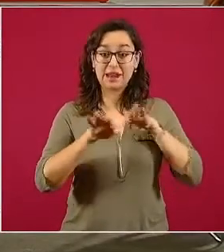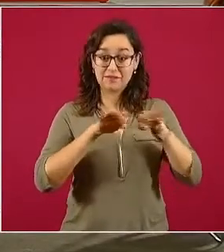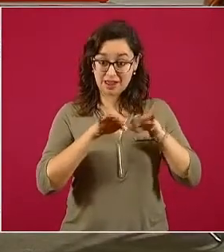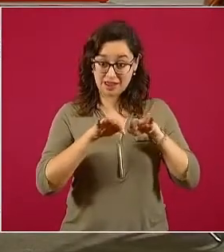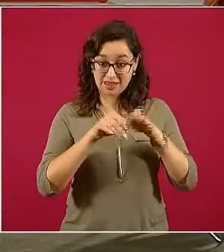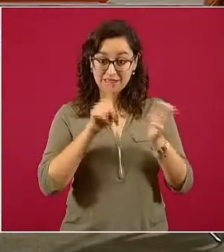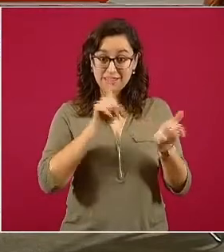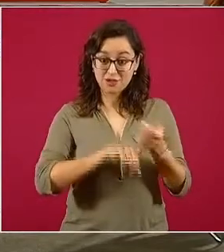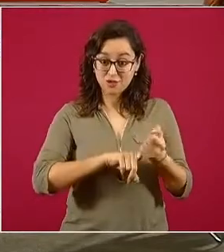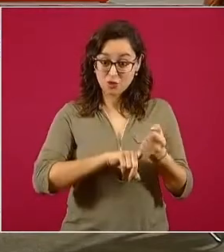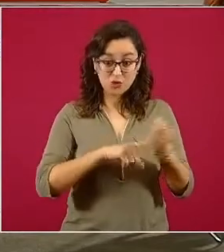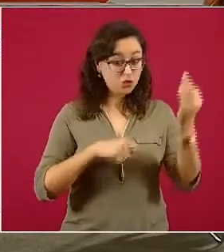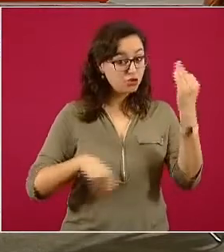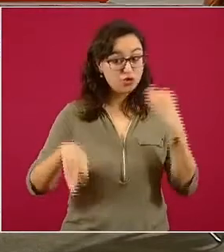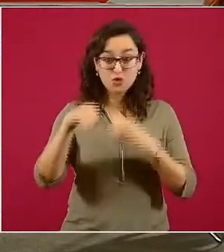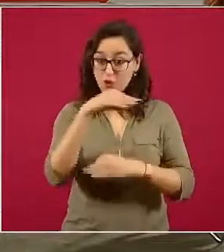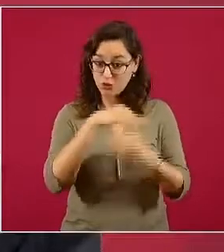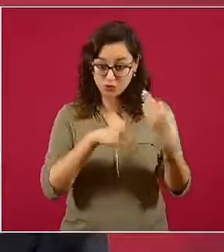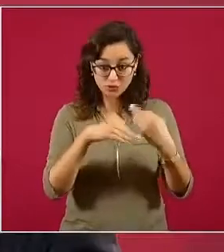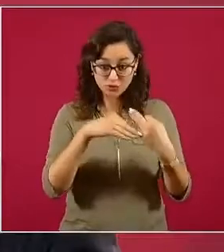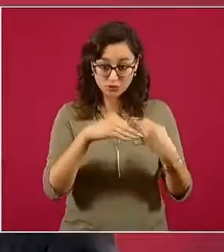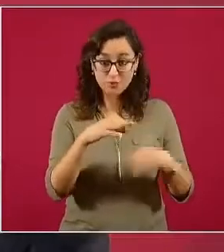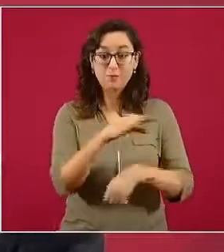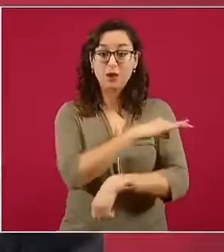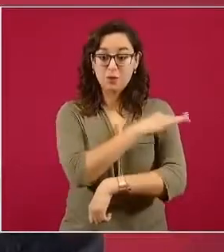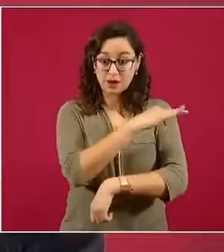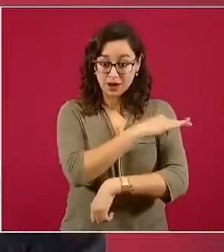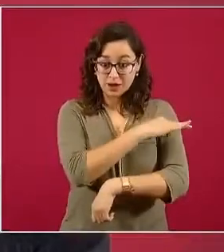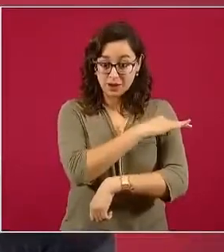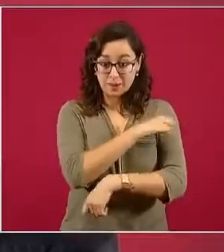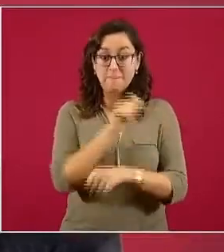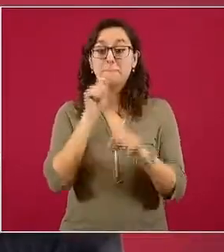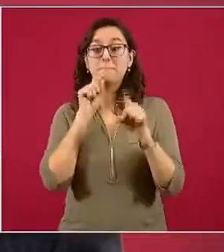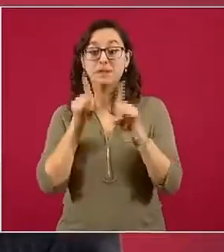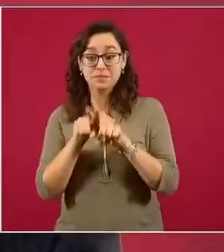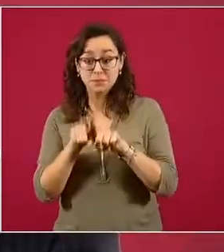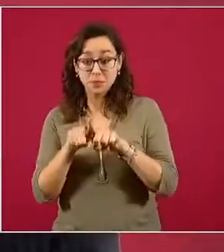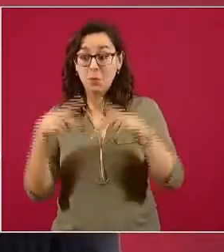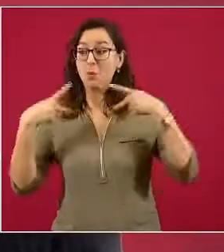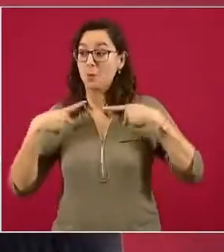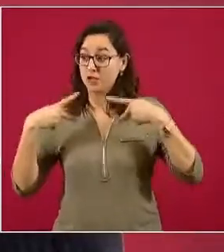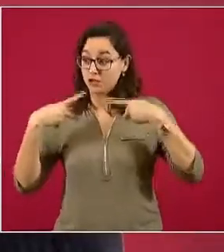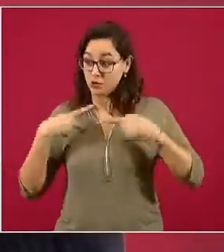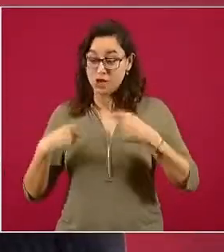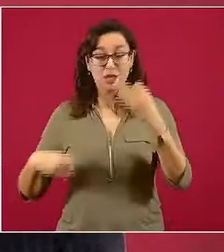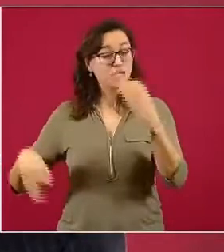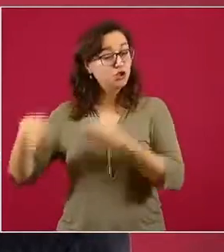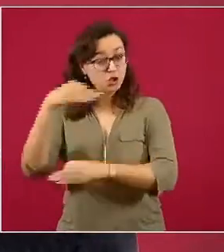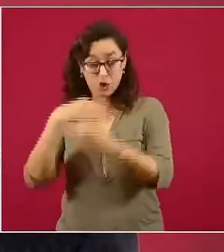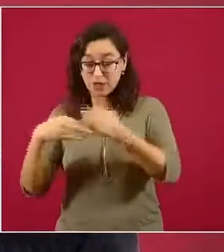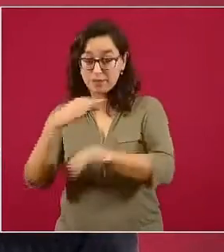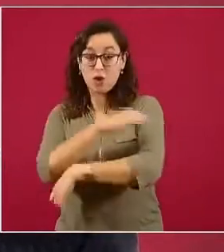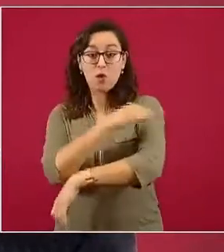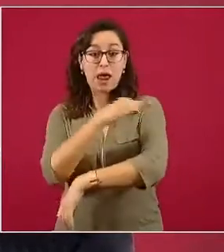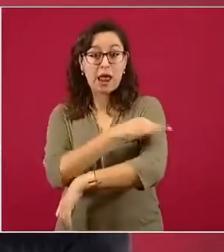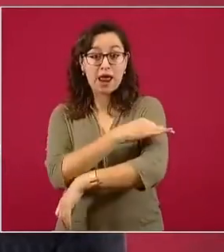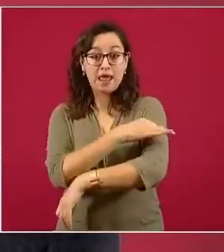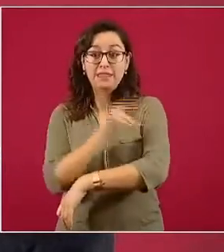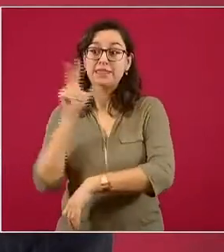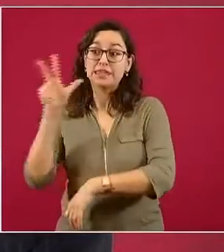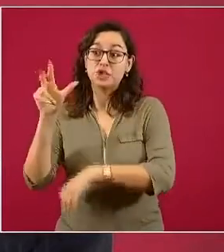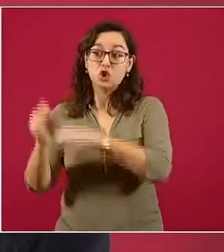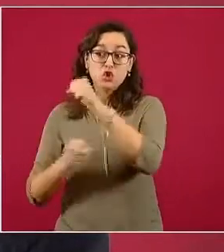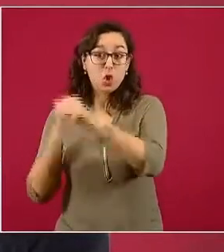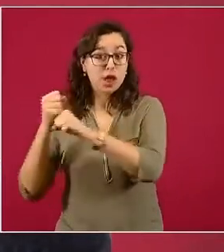de 16 años, a menos que durante 2021, como seguramente ocurrirá, aparezcan ya